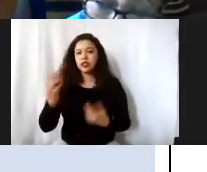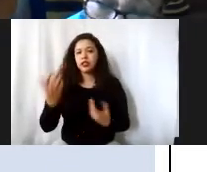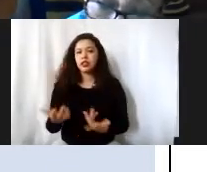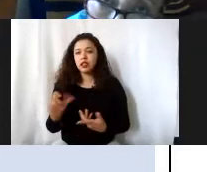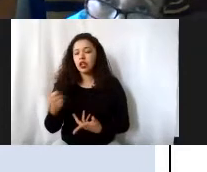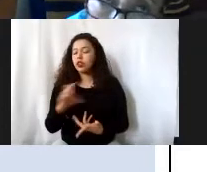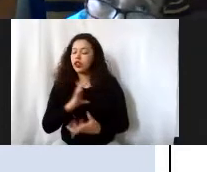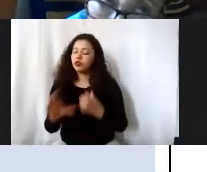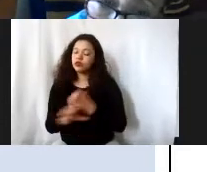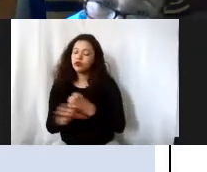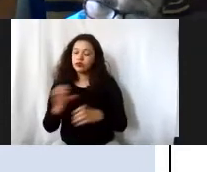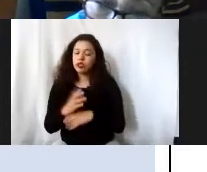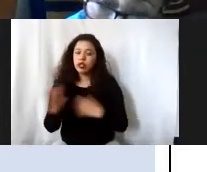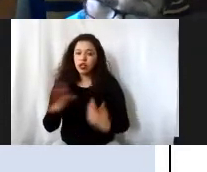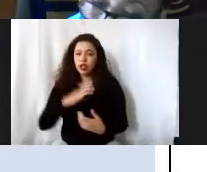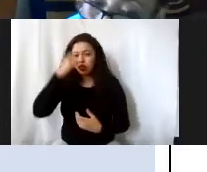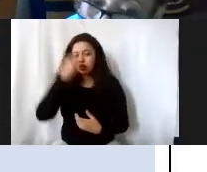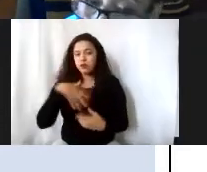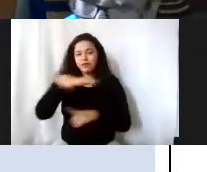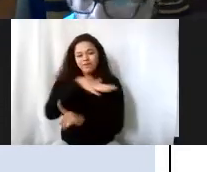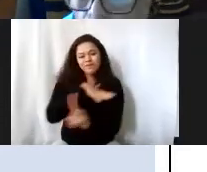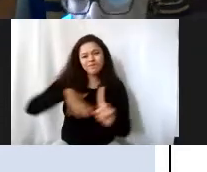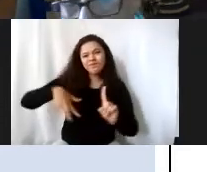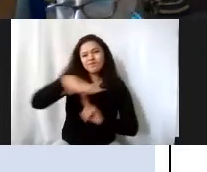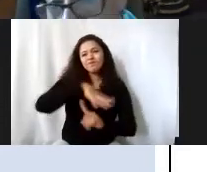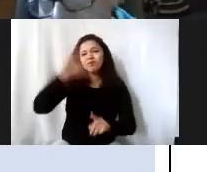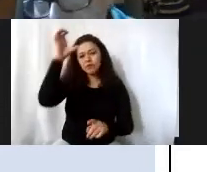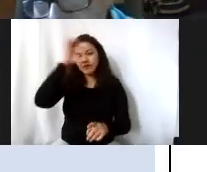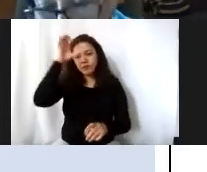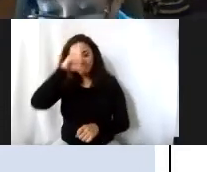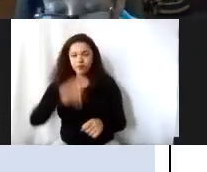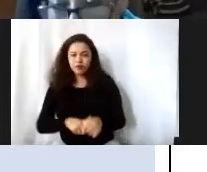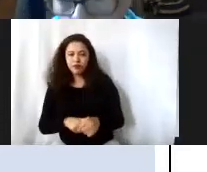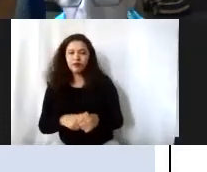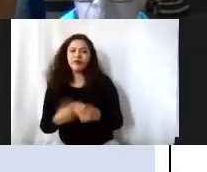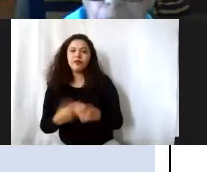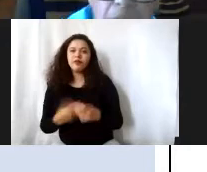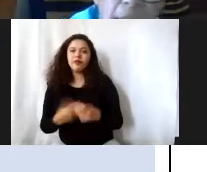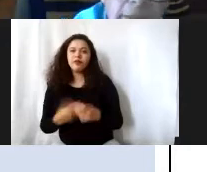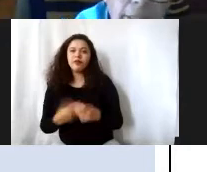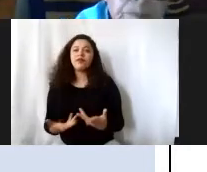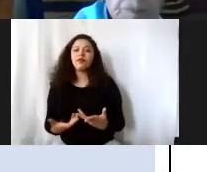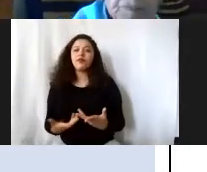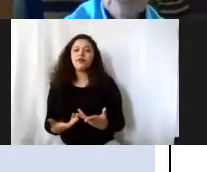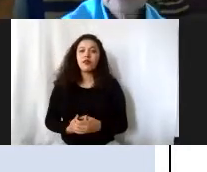que es el aspecto contextual, cultural, ¿no? De dónde procede, que también es